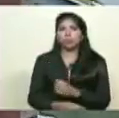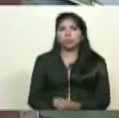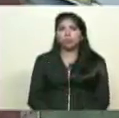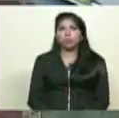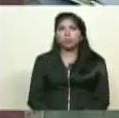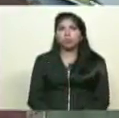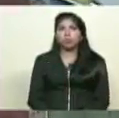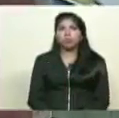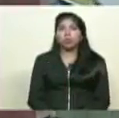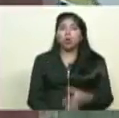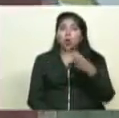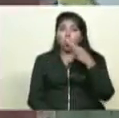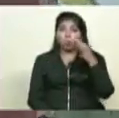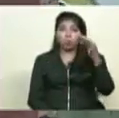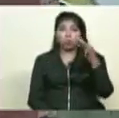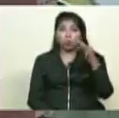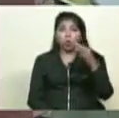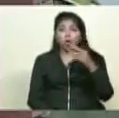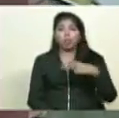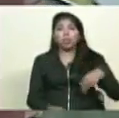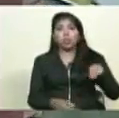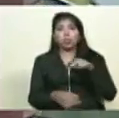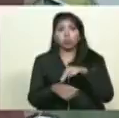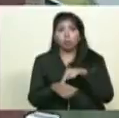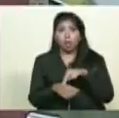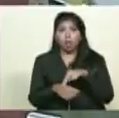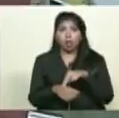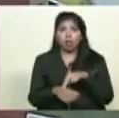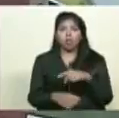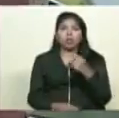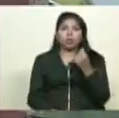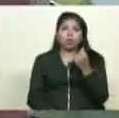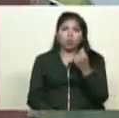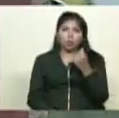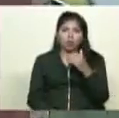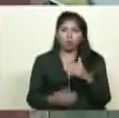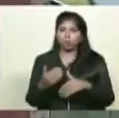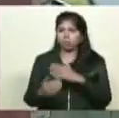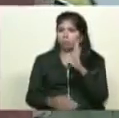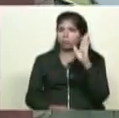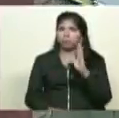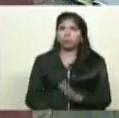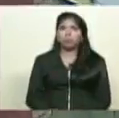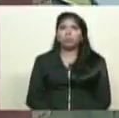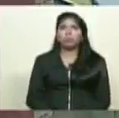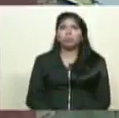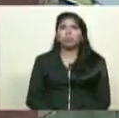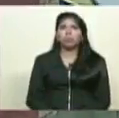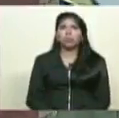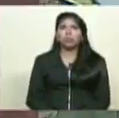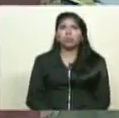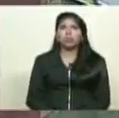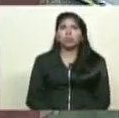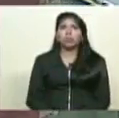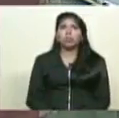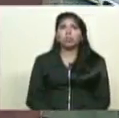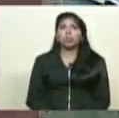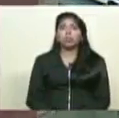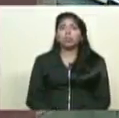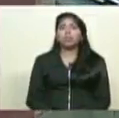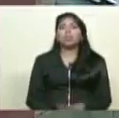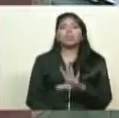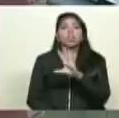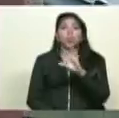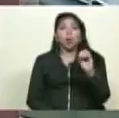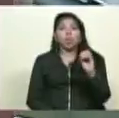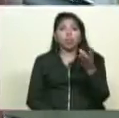e instaló el Consejo Nacional de la Economía Productiva, anunció el plan de 50 rubros vitales para la vida de todos